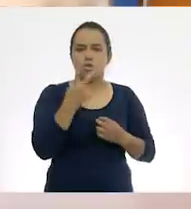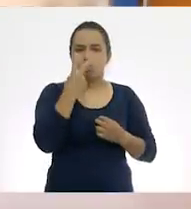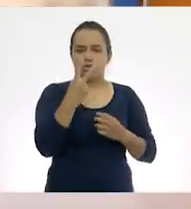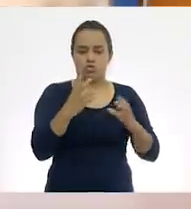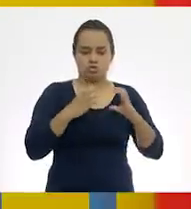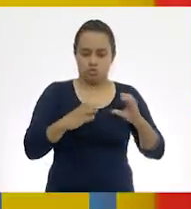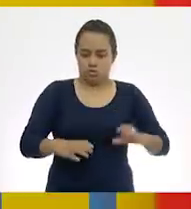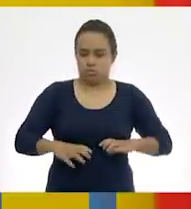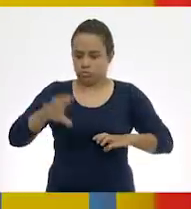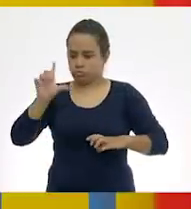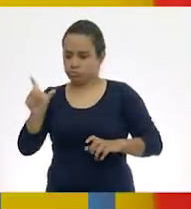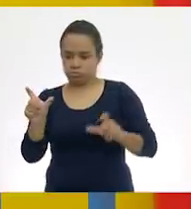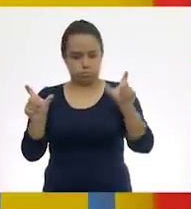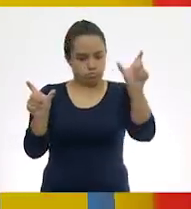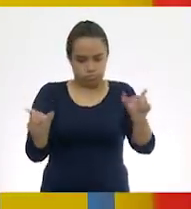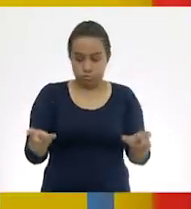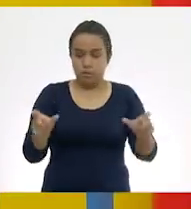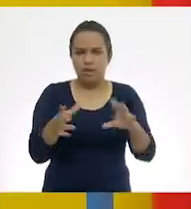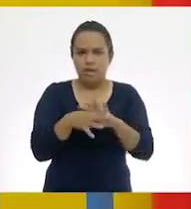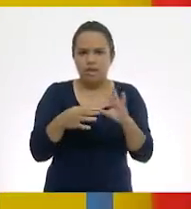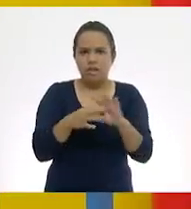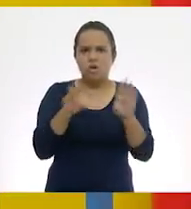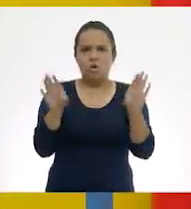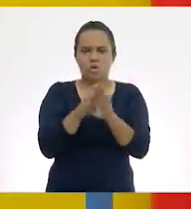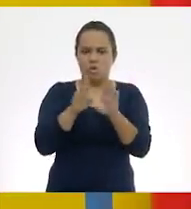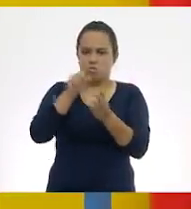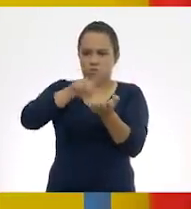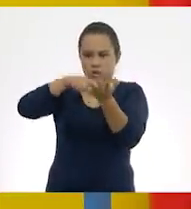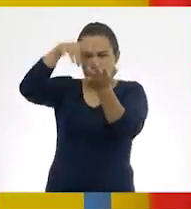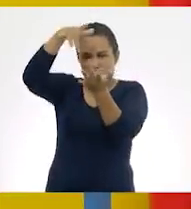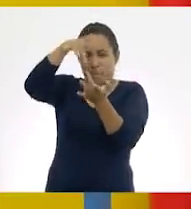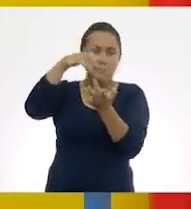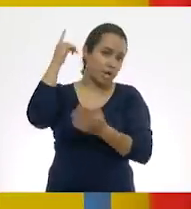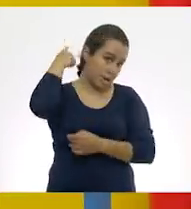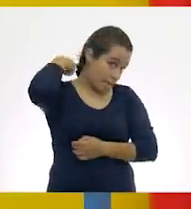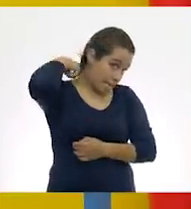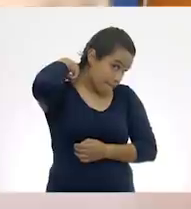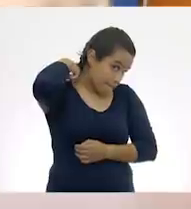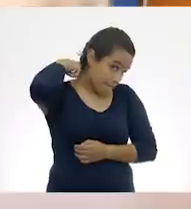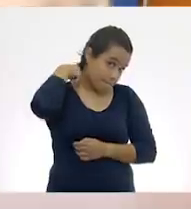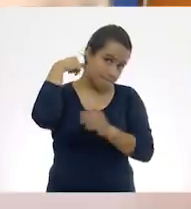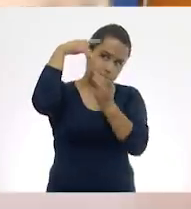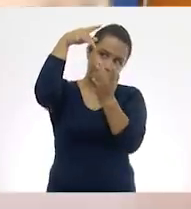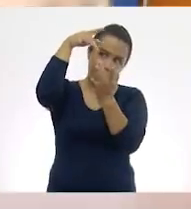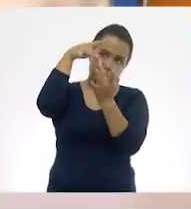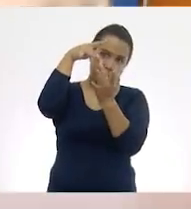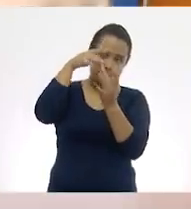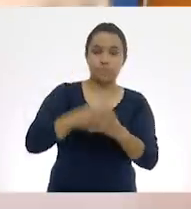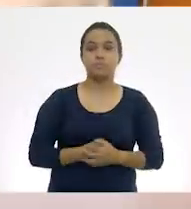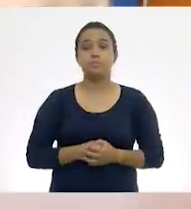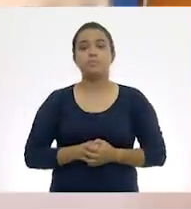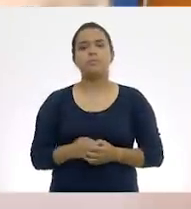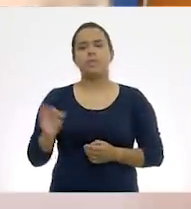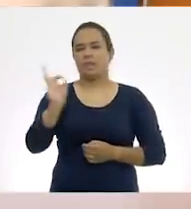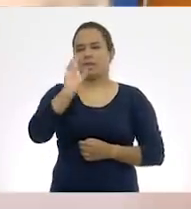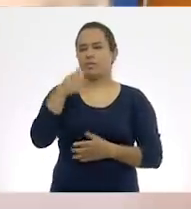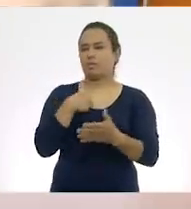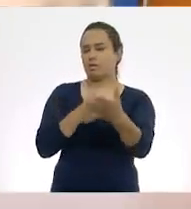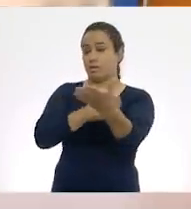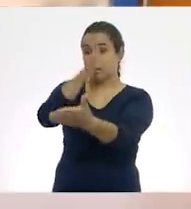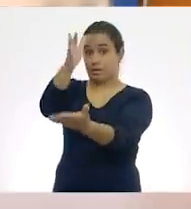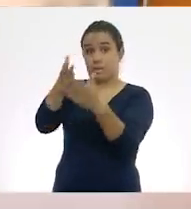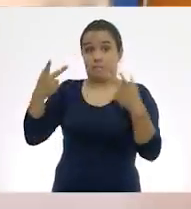humanos cómo precisamente llegaba hasta la médula espinal. Exactamente. Ahora, si fuéramos con un